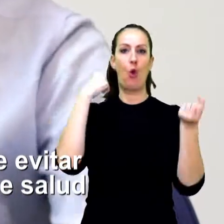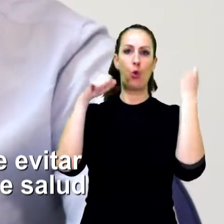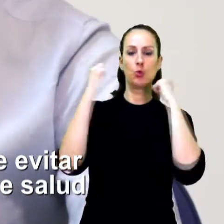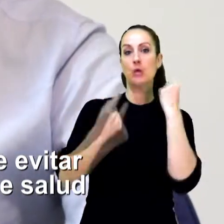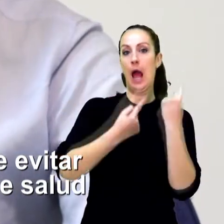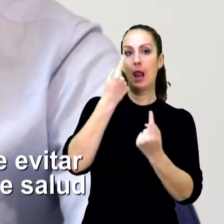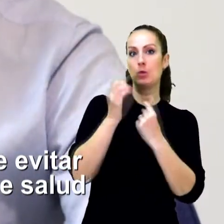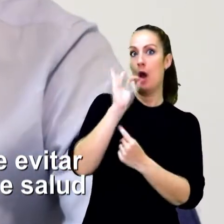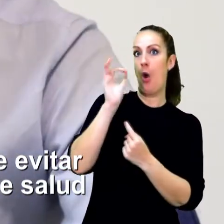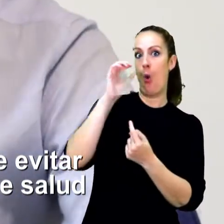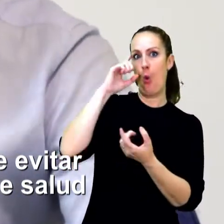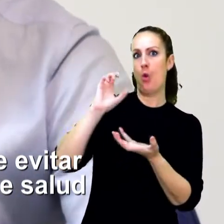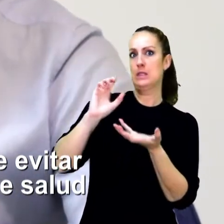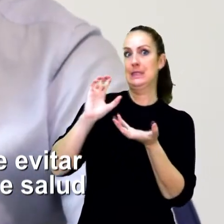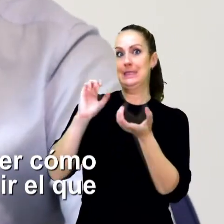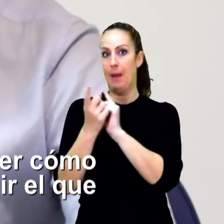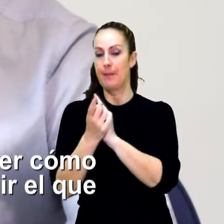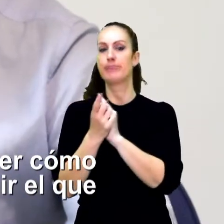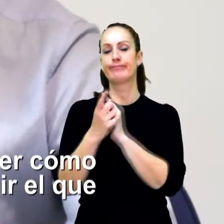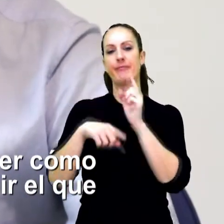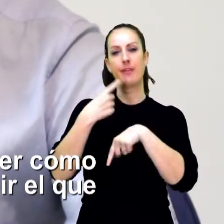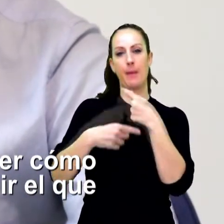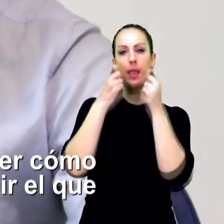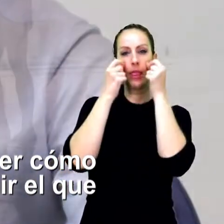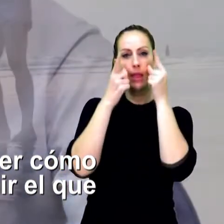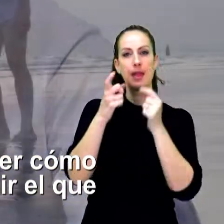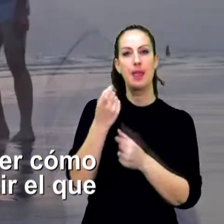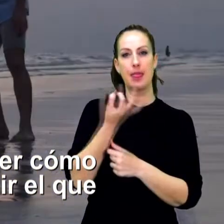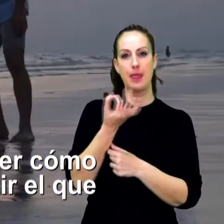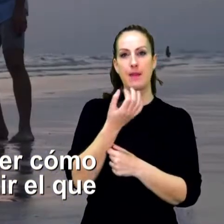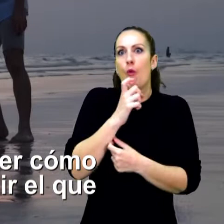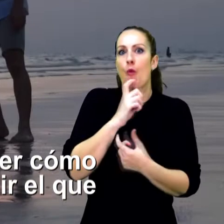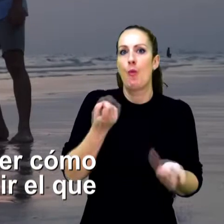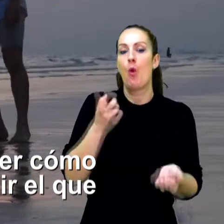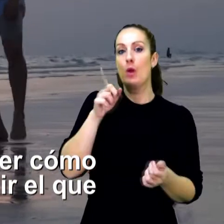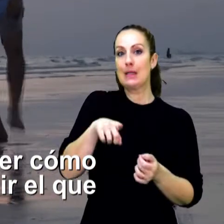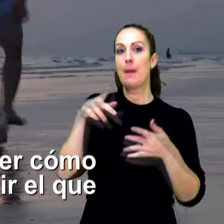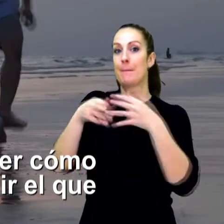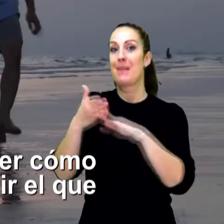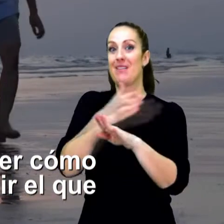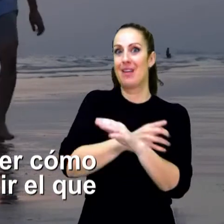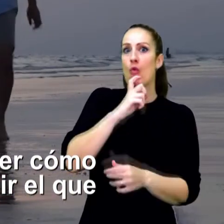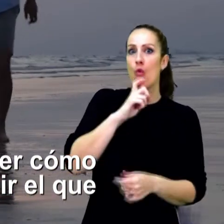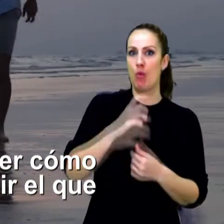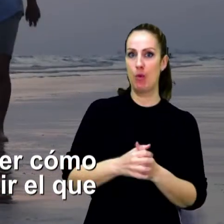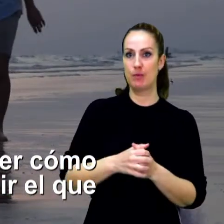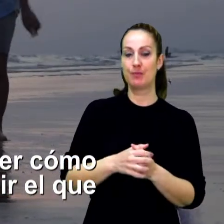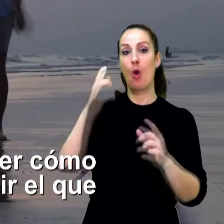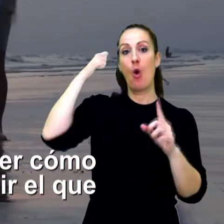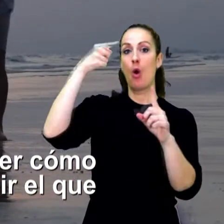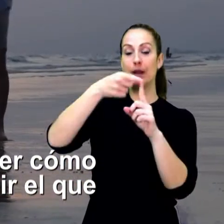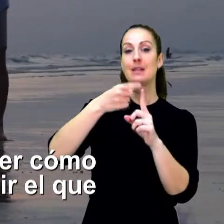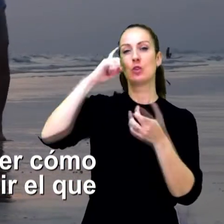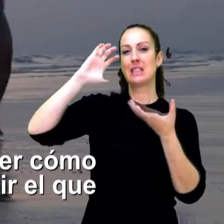puede evitar que aparezcan determinados problemas de salud mental. La clave es la educación, el entender cómo se puede detectar y cómo se